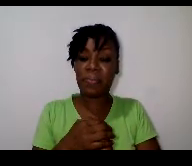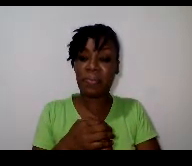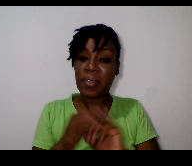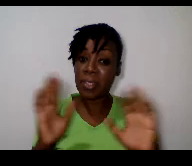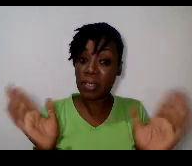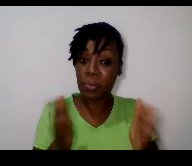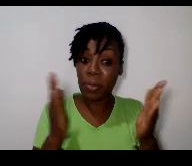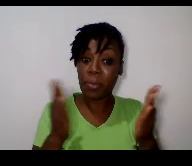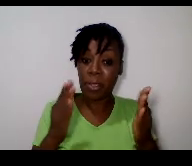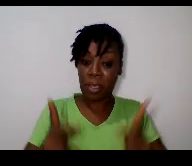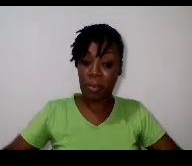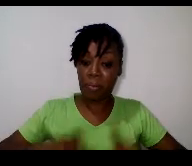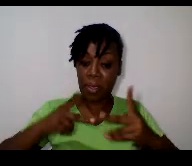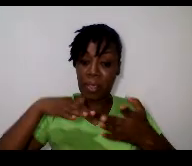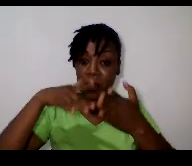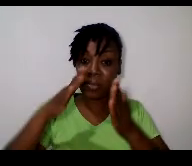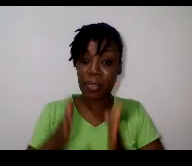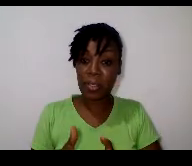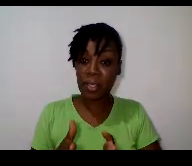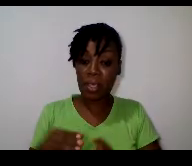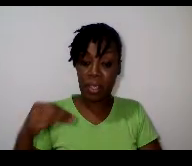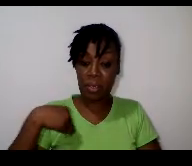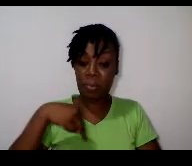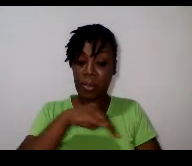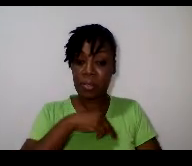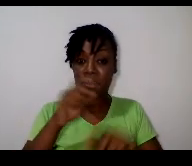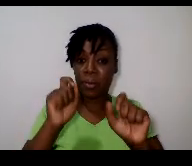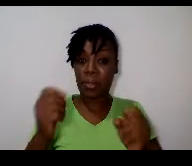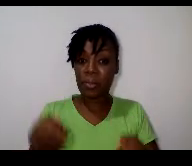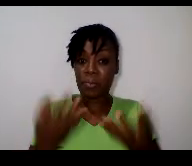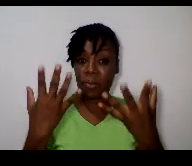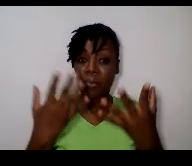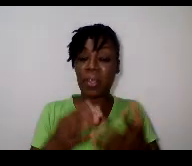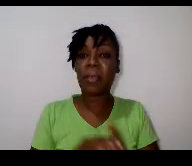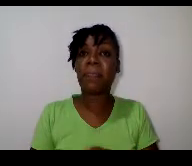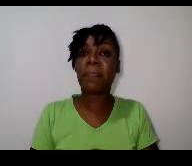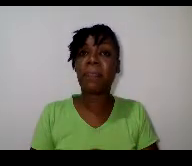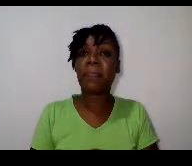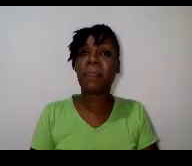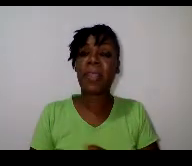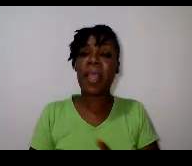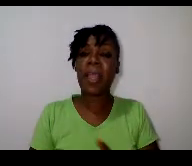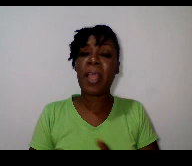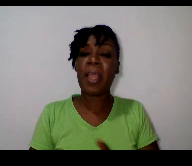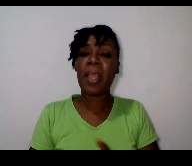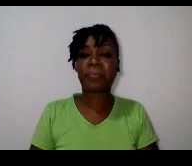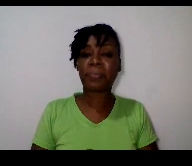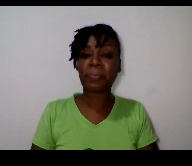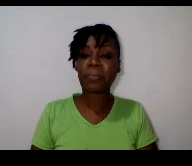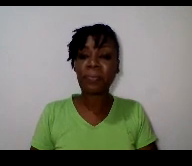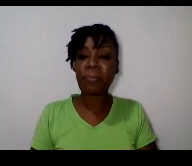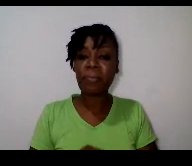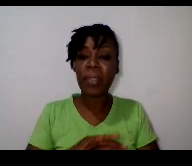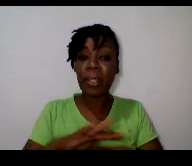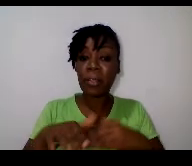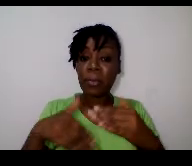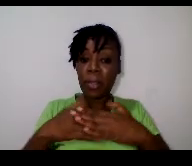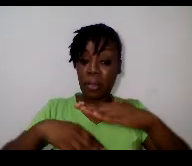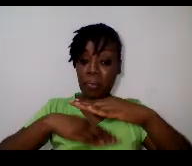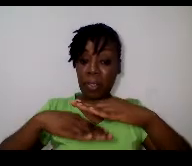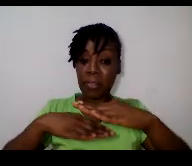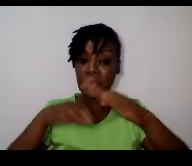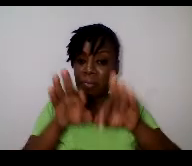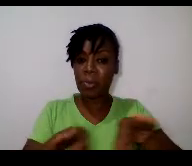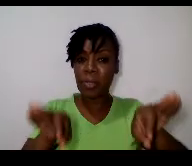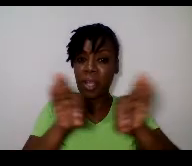vida estudiantil y el Ministerio de Educación, donde justamente hablo de las áreas fundamentales en la guía para cuidar el cerebro de